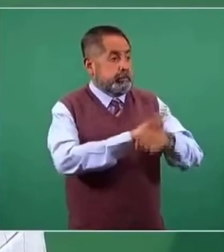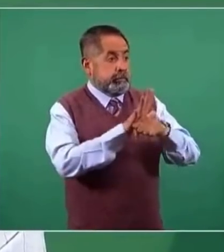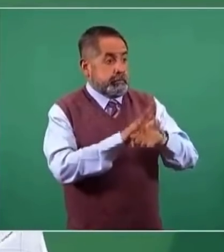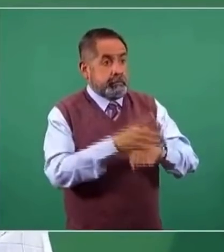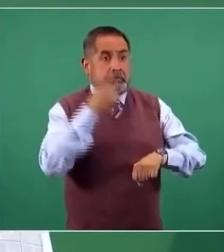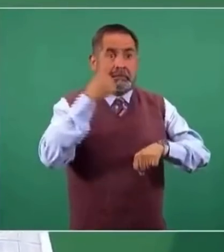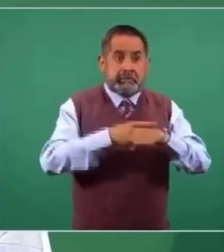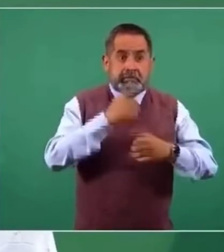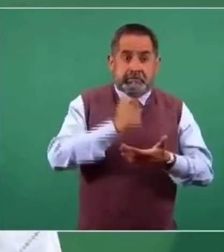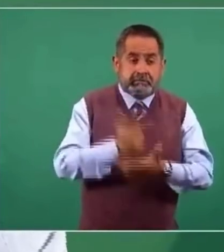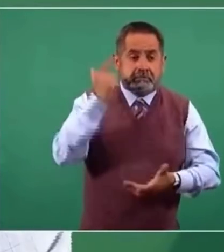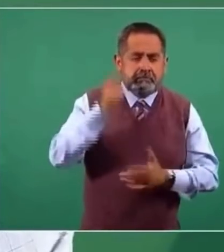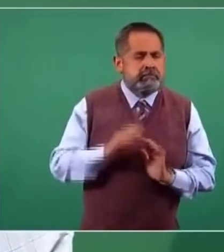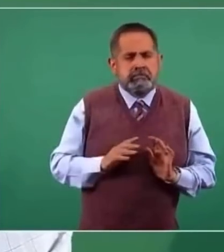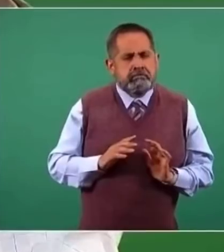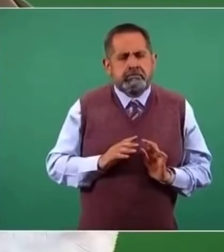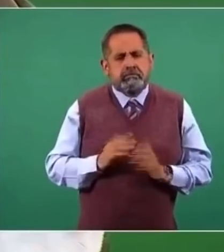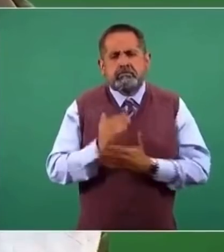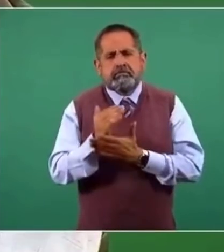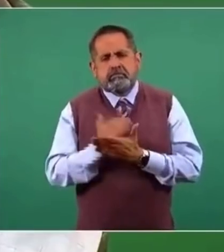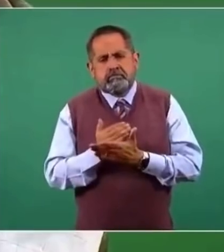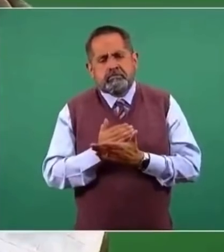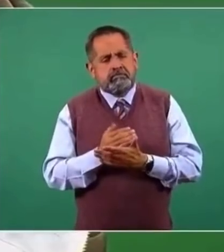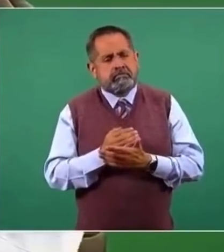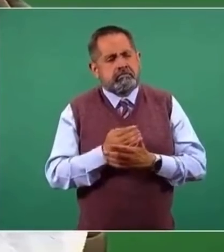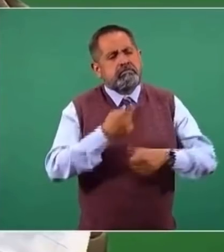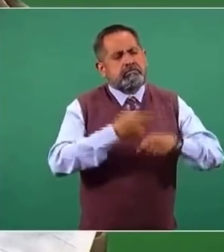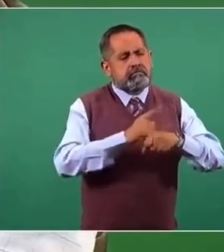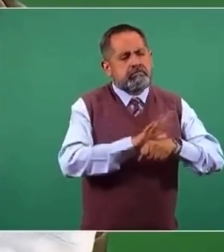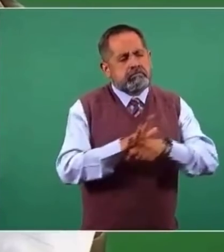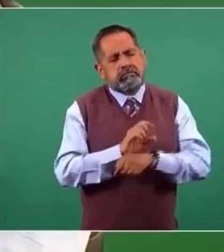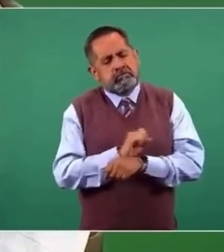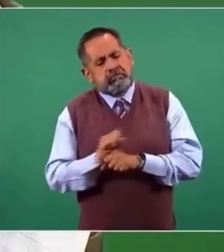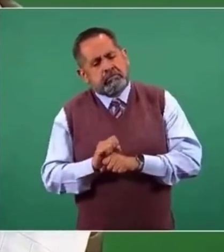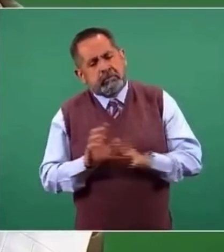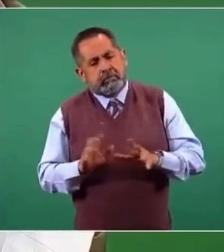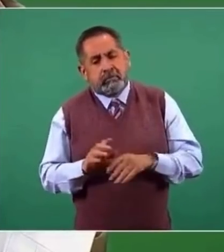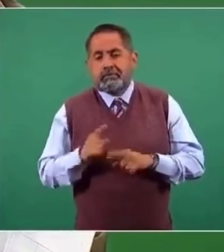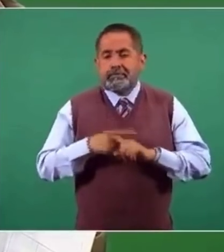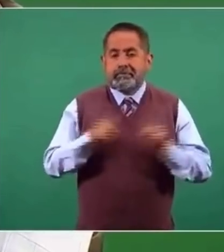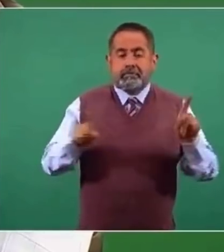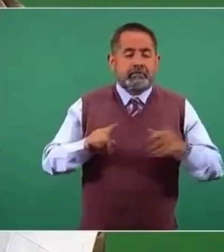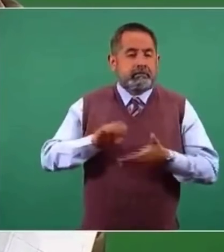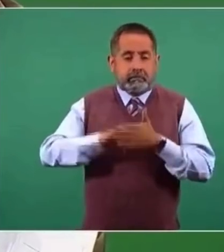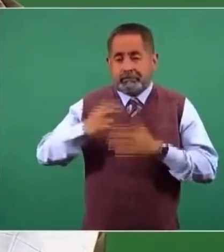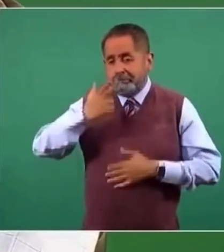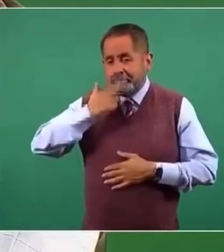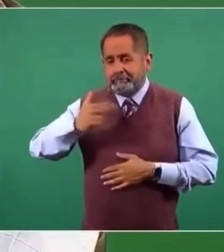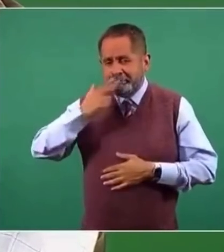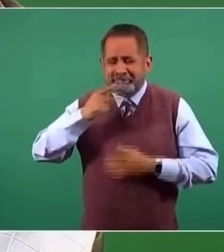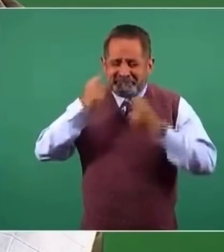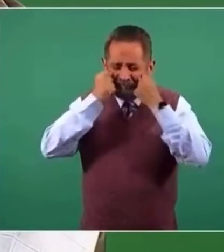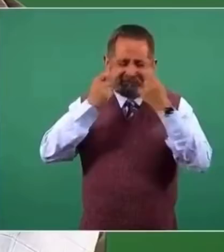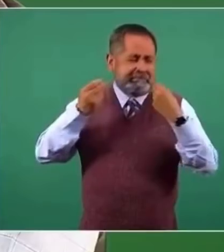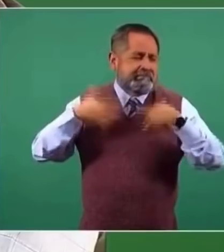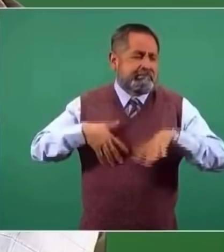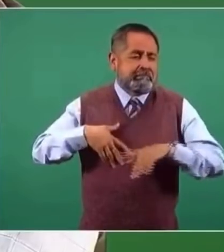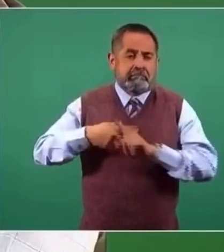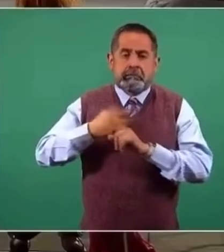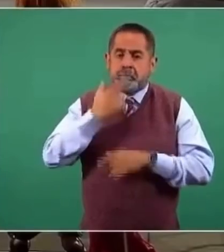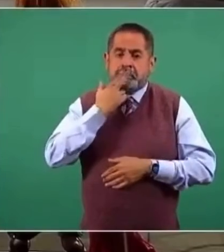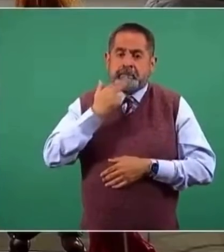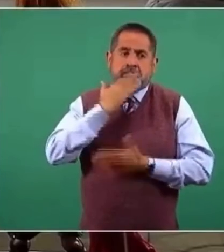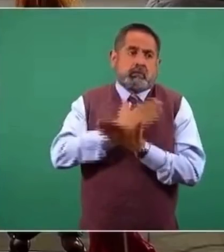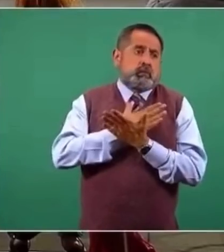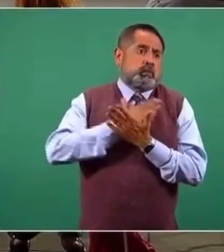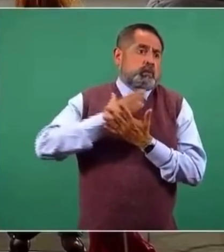mucho, en comparación, obviamente, con una persona que siendo diabética no tiene ninguna de estas características